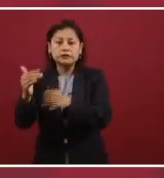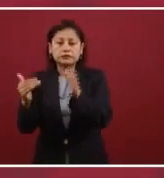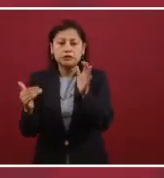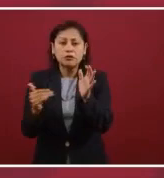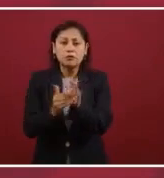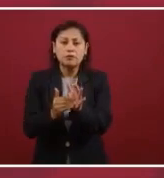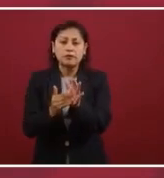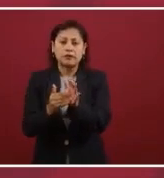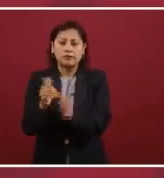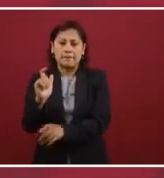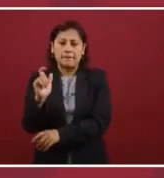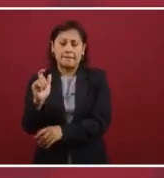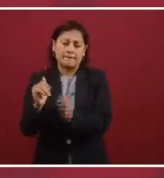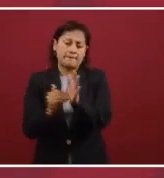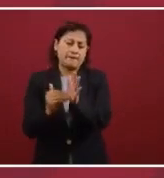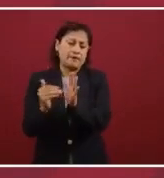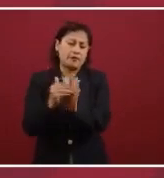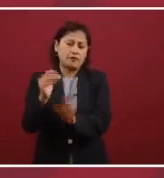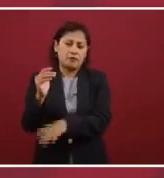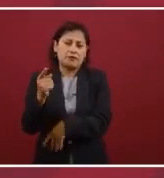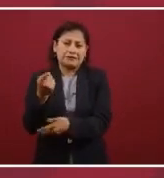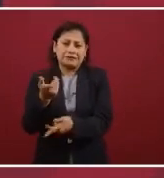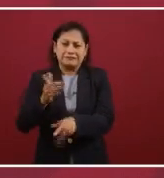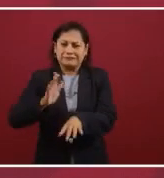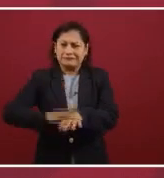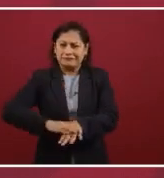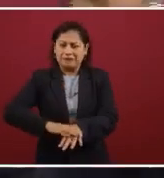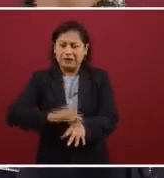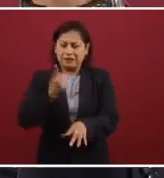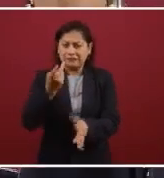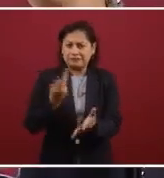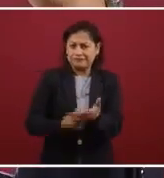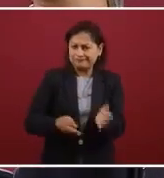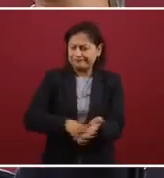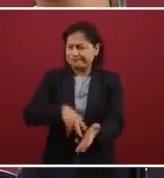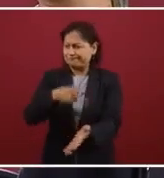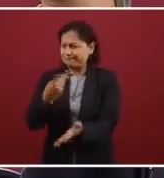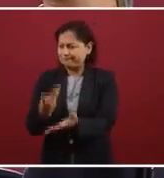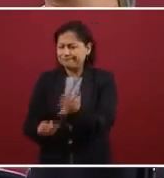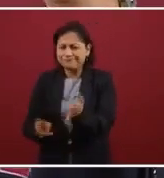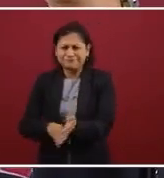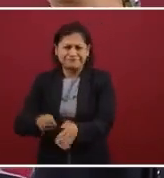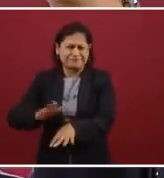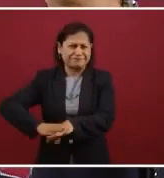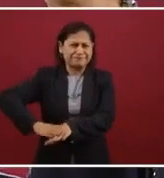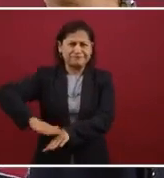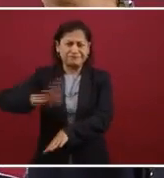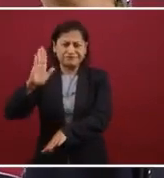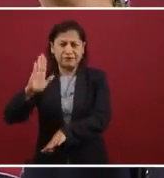millones, 10 veces más y a veces 20 veces más.